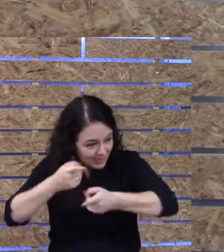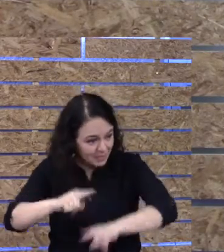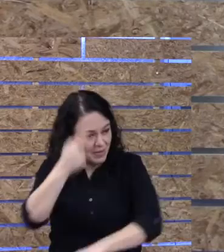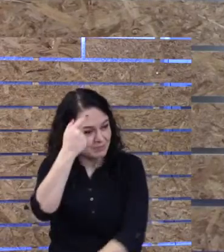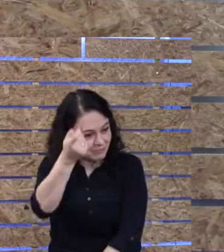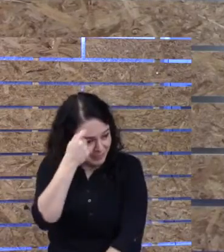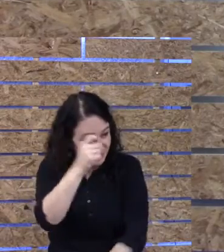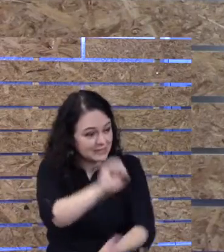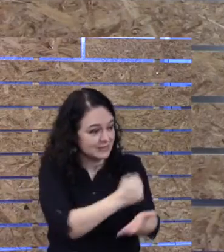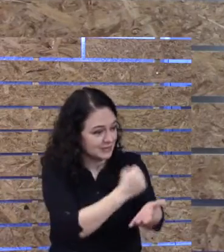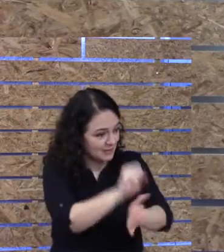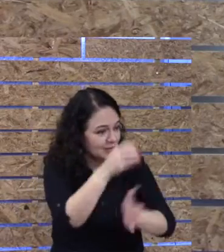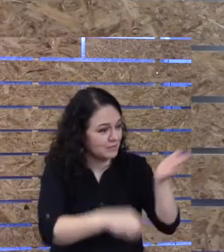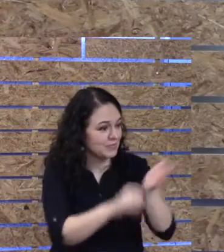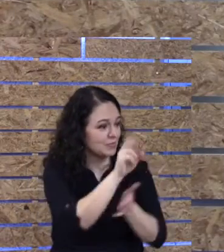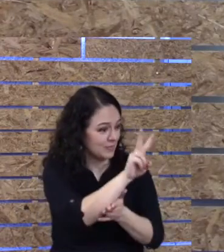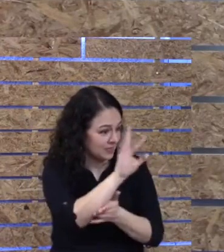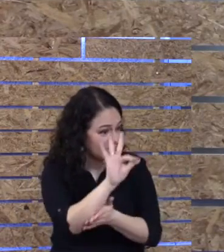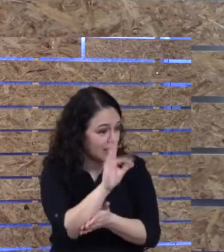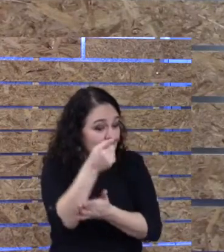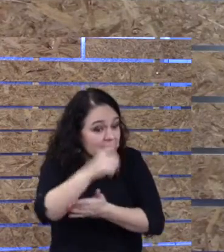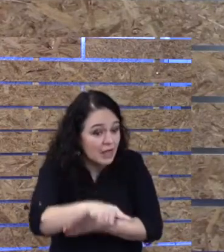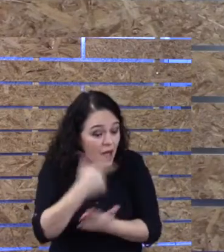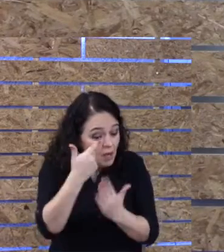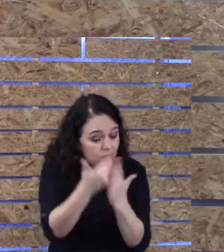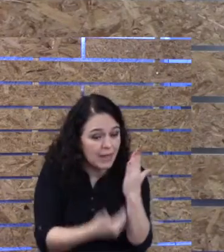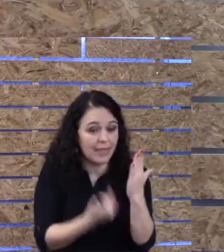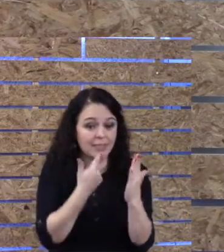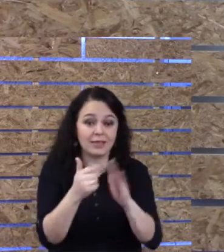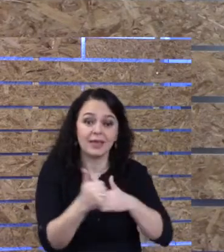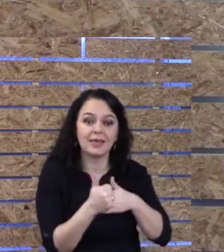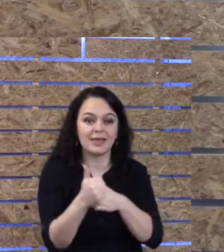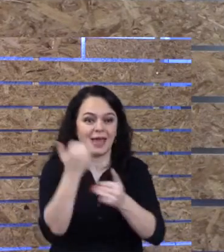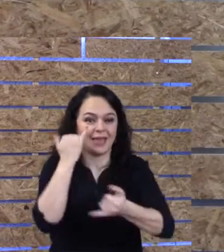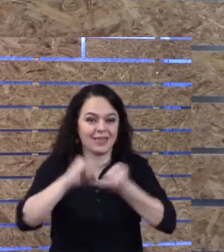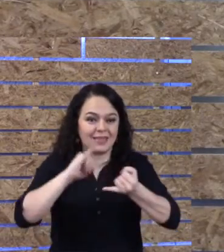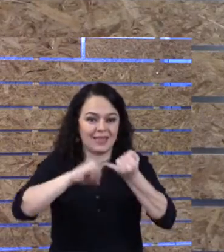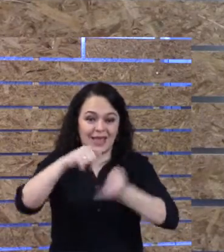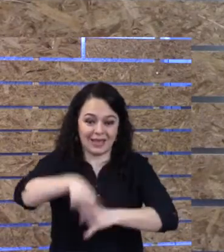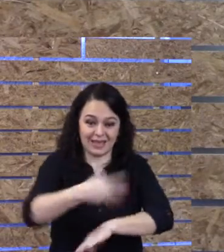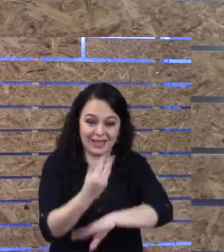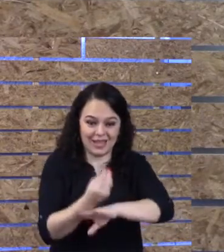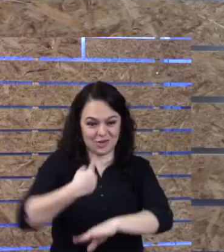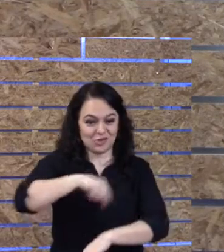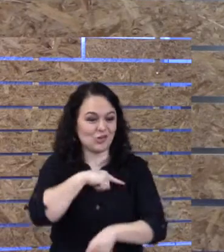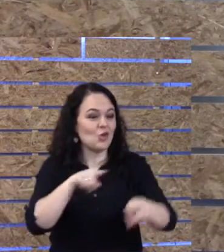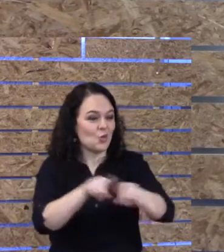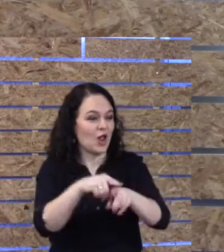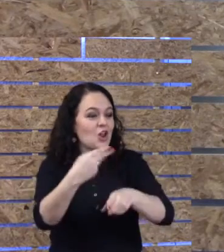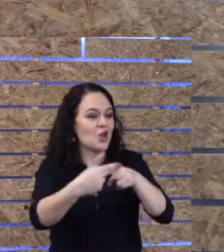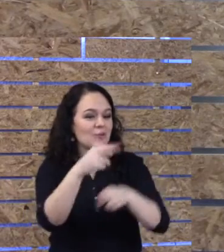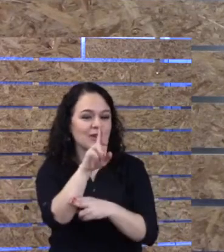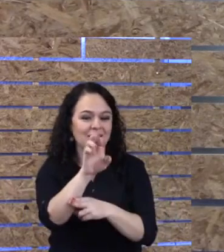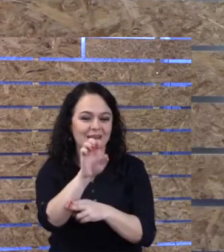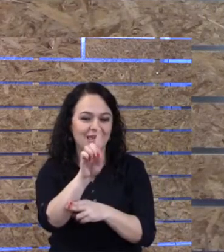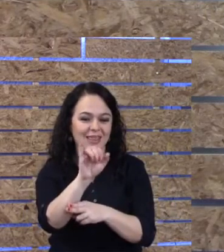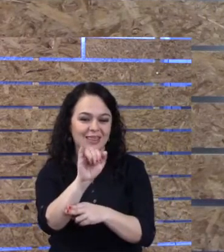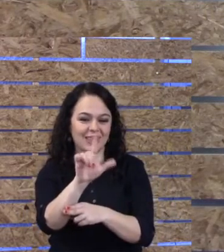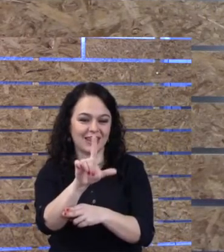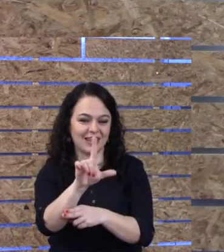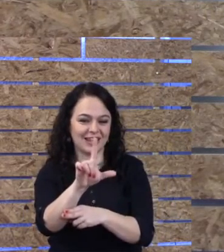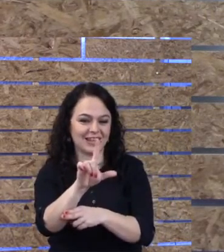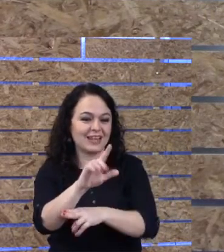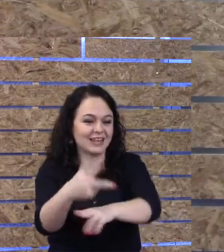También es un salmo que orienta muchísimo la identidad de esta iglesia. Pues nos llamamos el redil, ¿no?